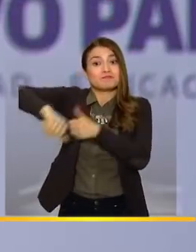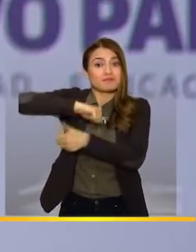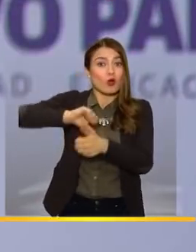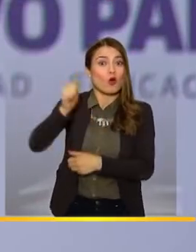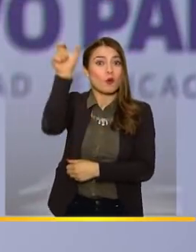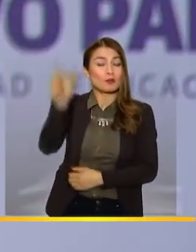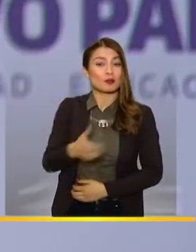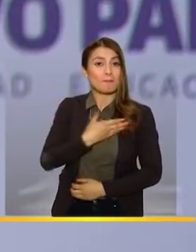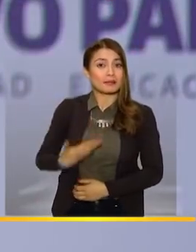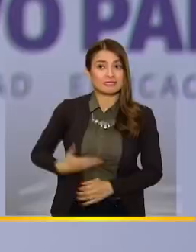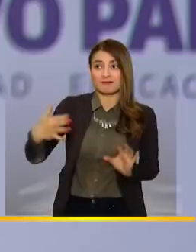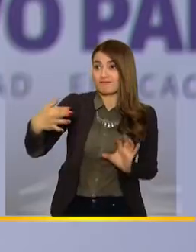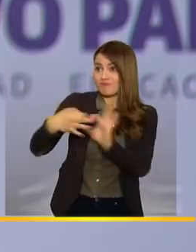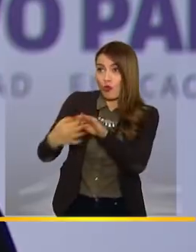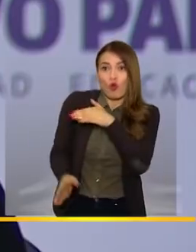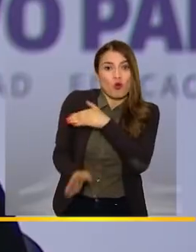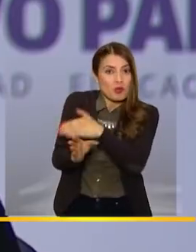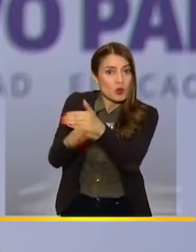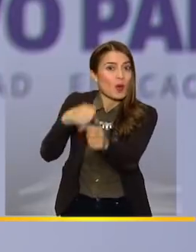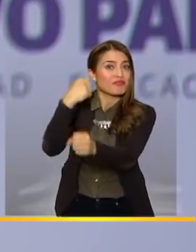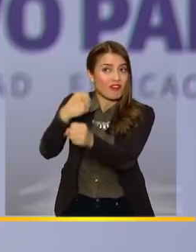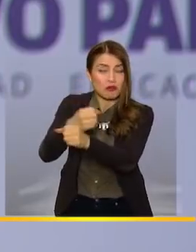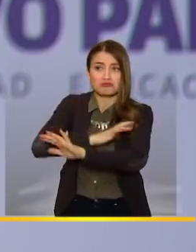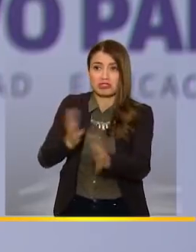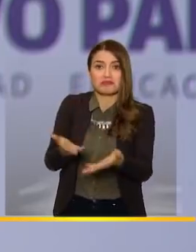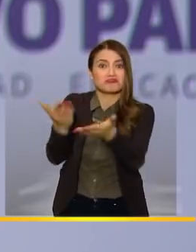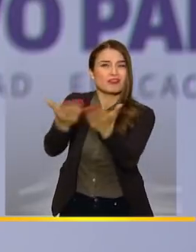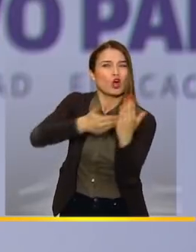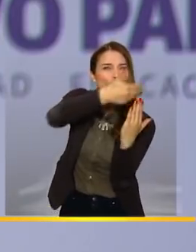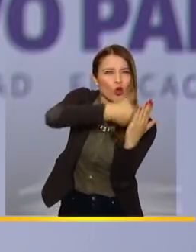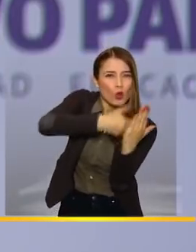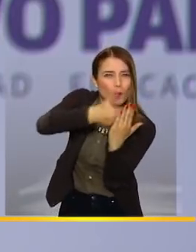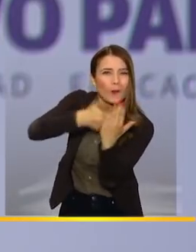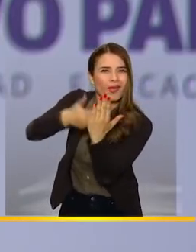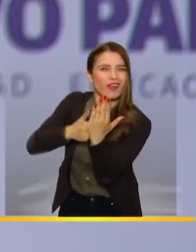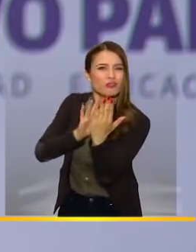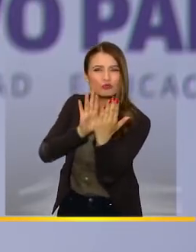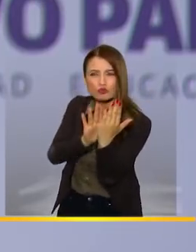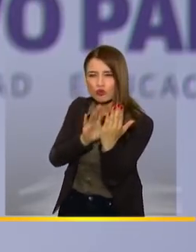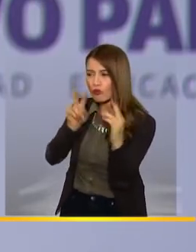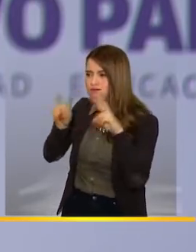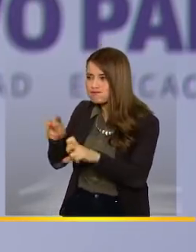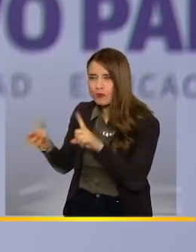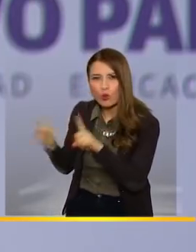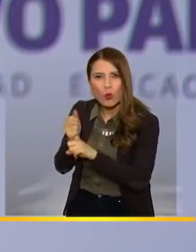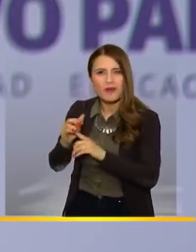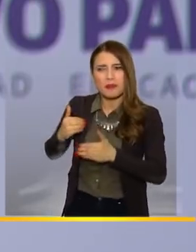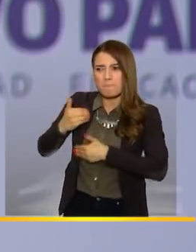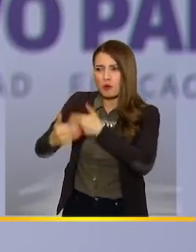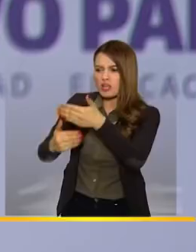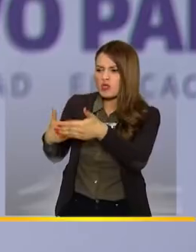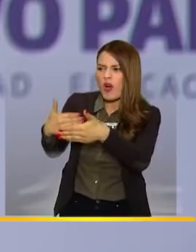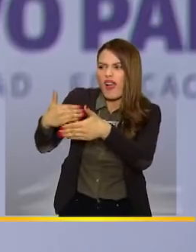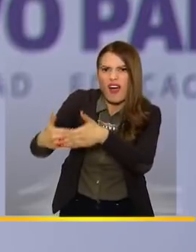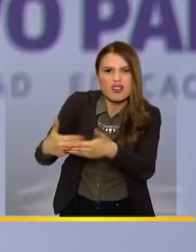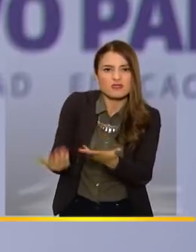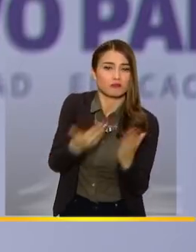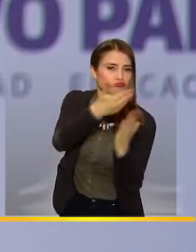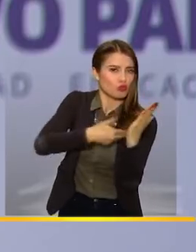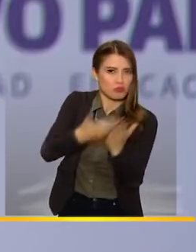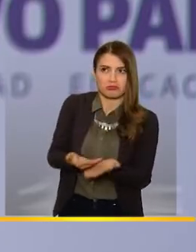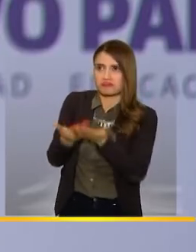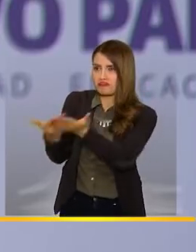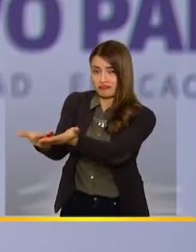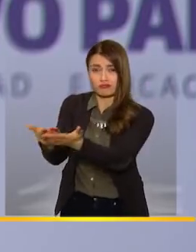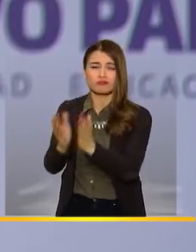próximo gobierno, están todos los documentos, todos los pasos que hemos dado, y por favor que